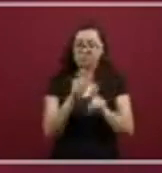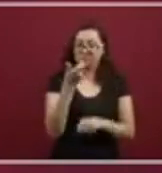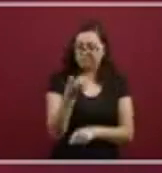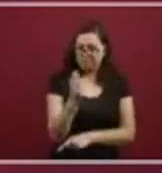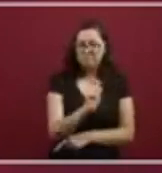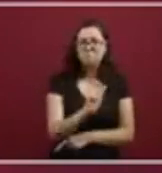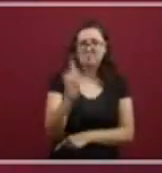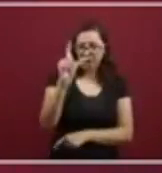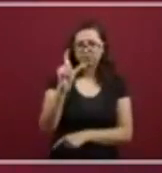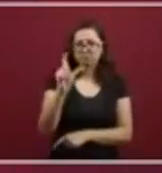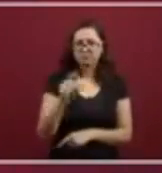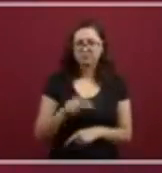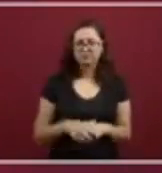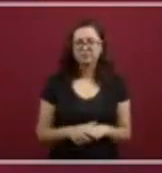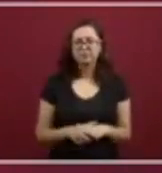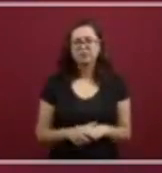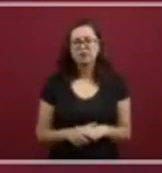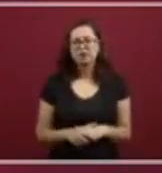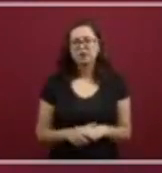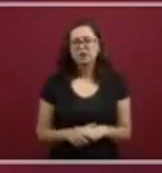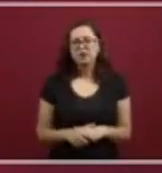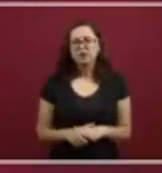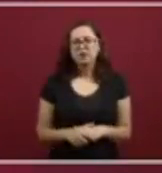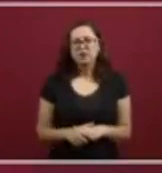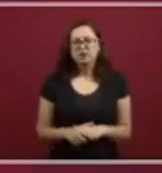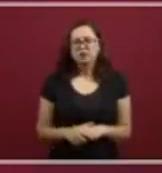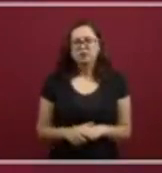aumentaron porque se había